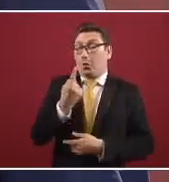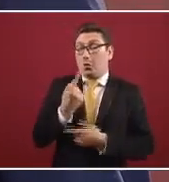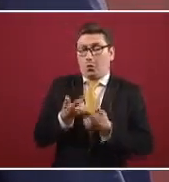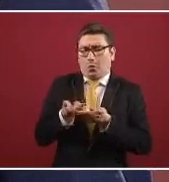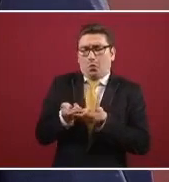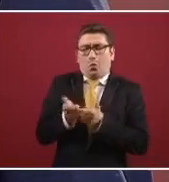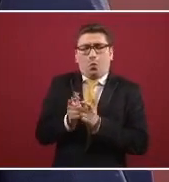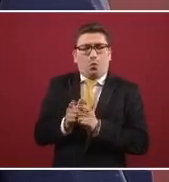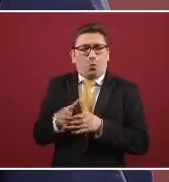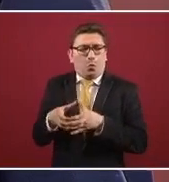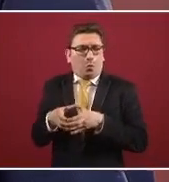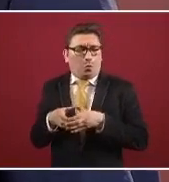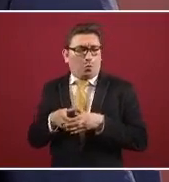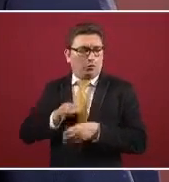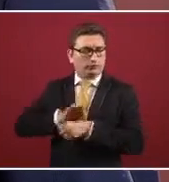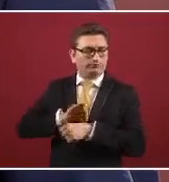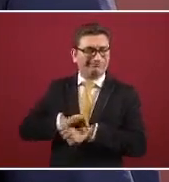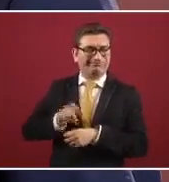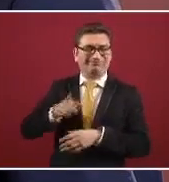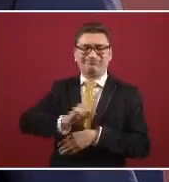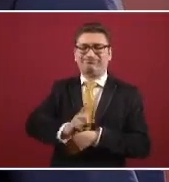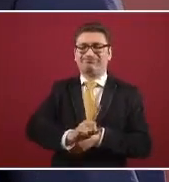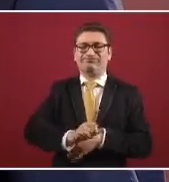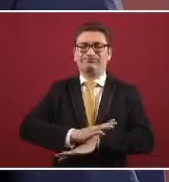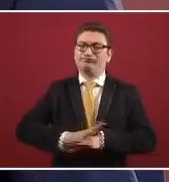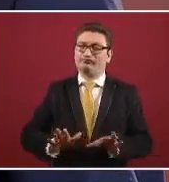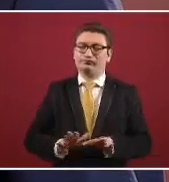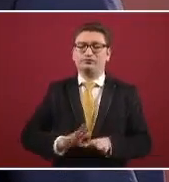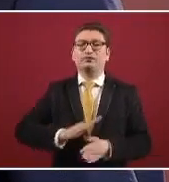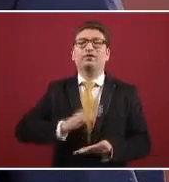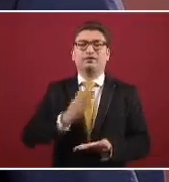facción. Ese es el cambio.